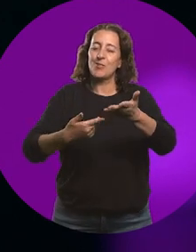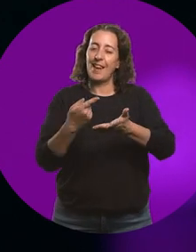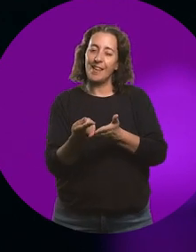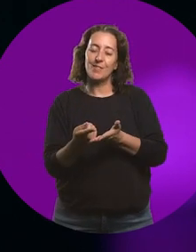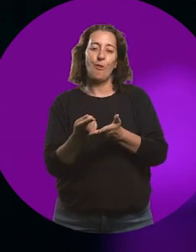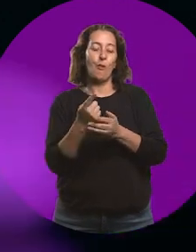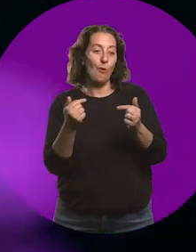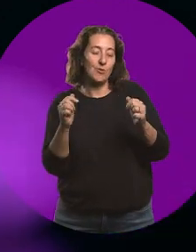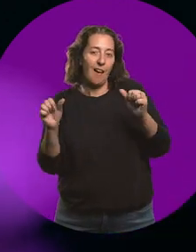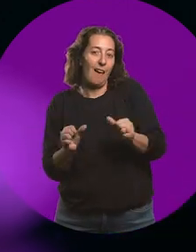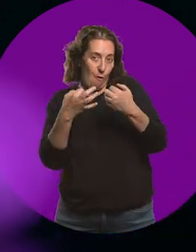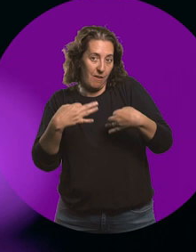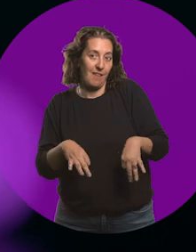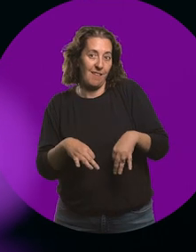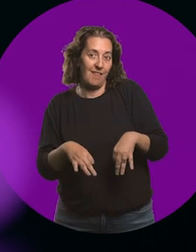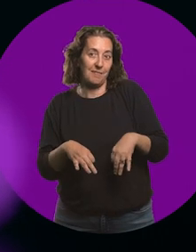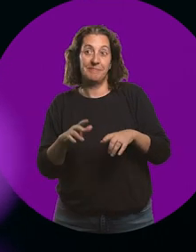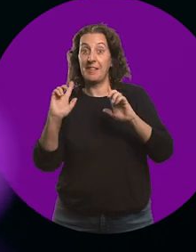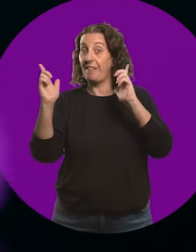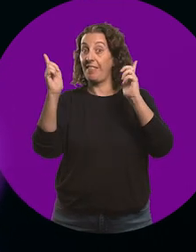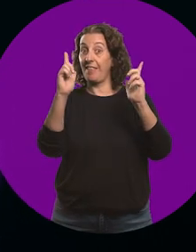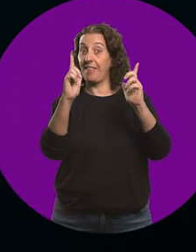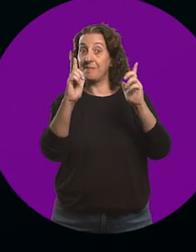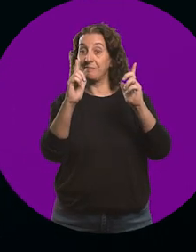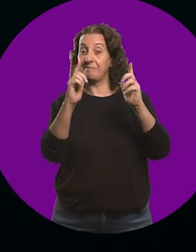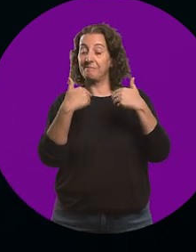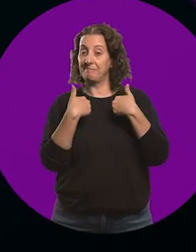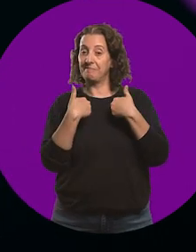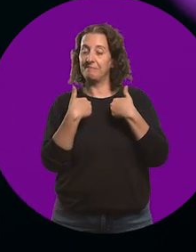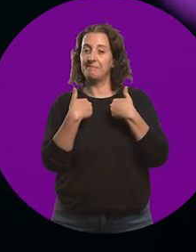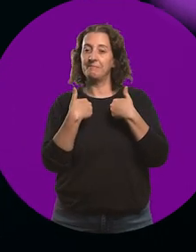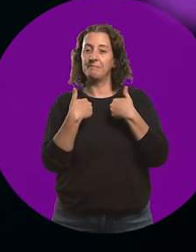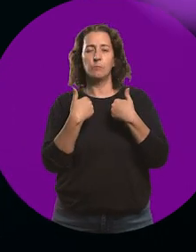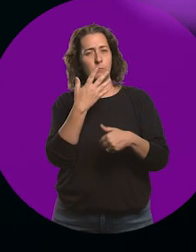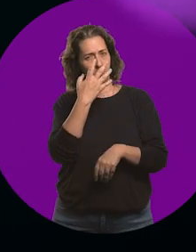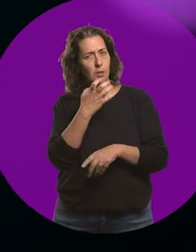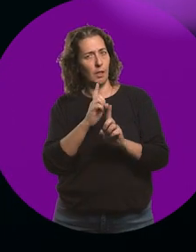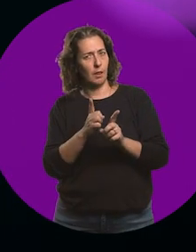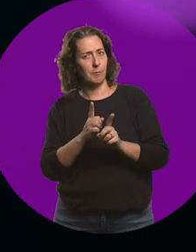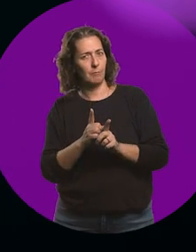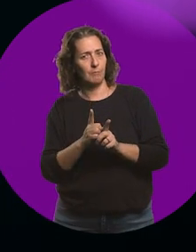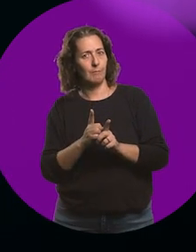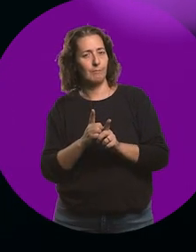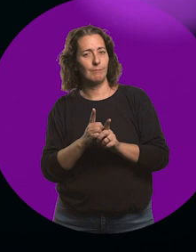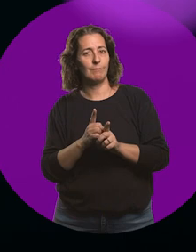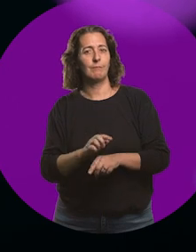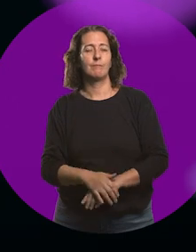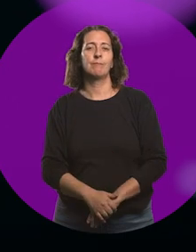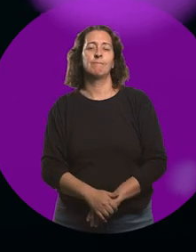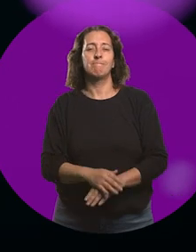talento. Divertida, pero seria, también